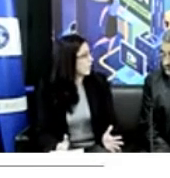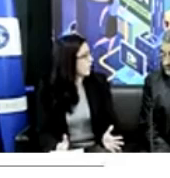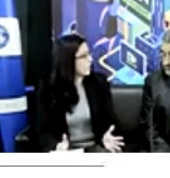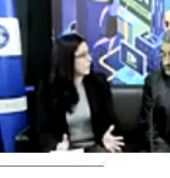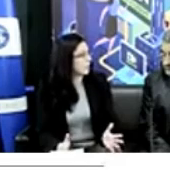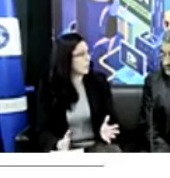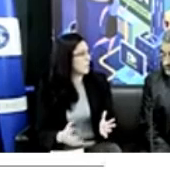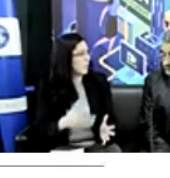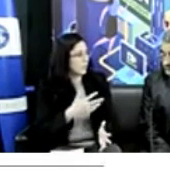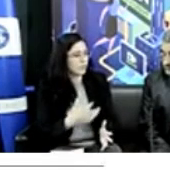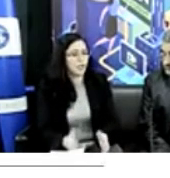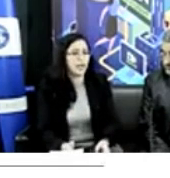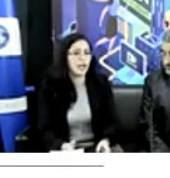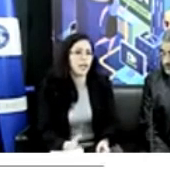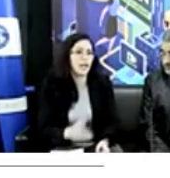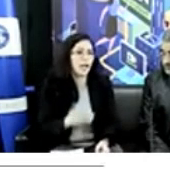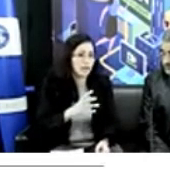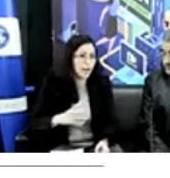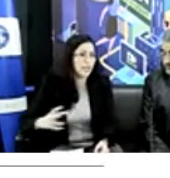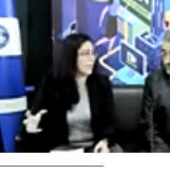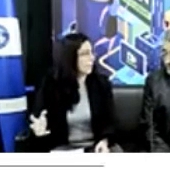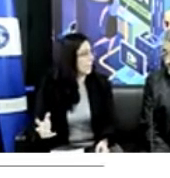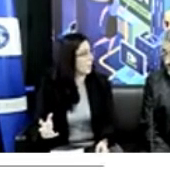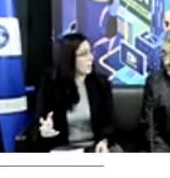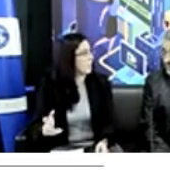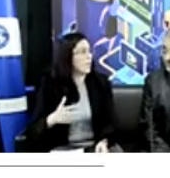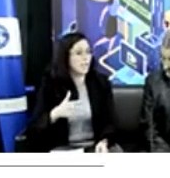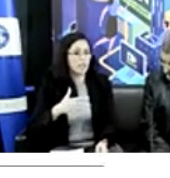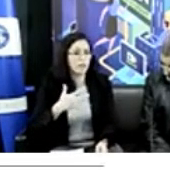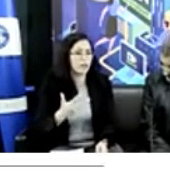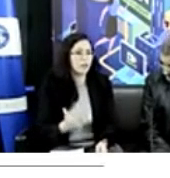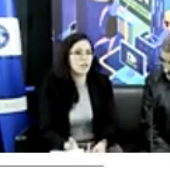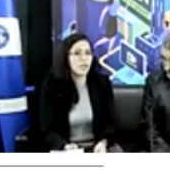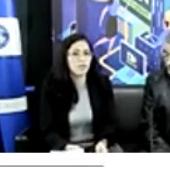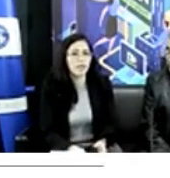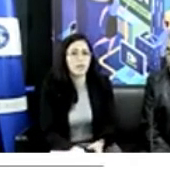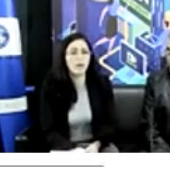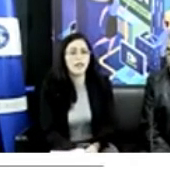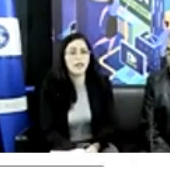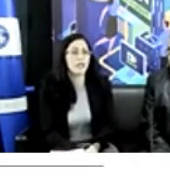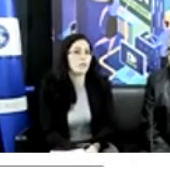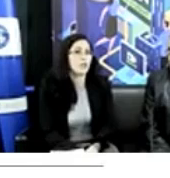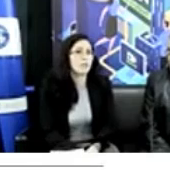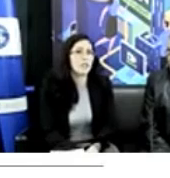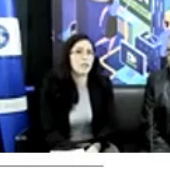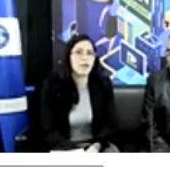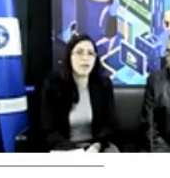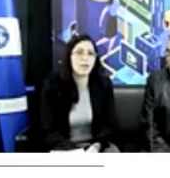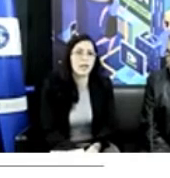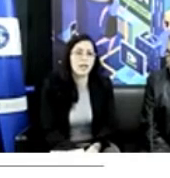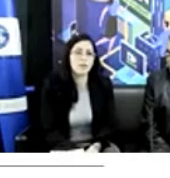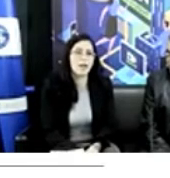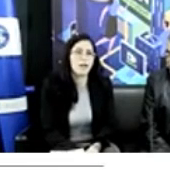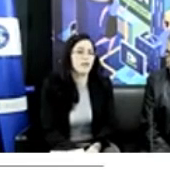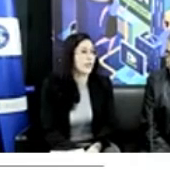tratamiento que son las intervenciones breves, ahí va el seguimiento. El seguimiento, entonces, el objetivo es muy específico, es